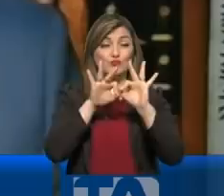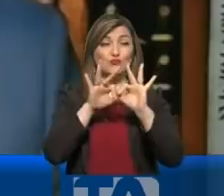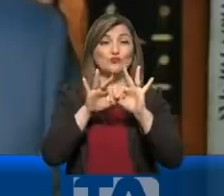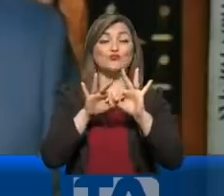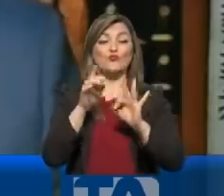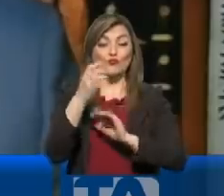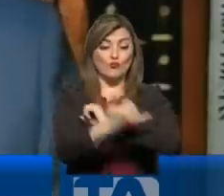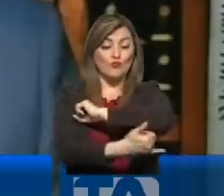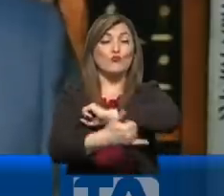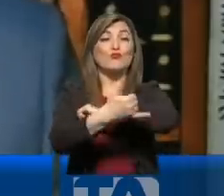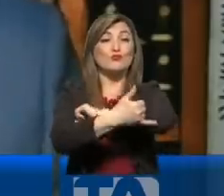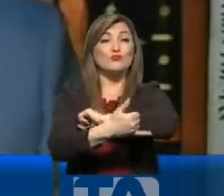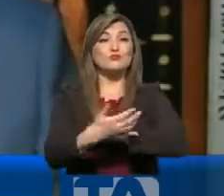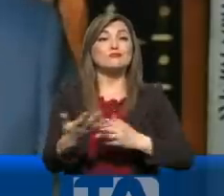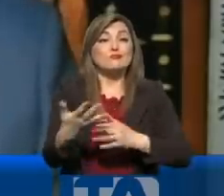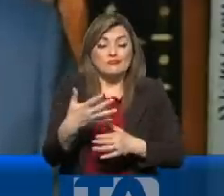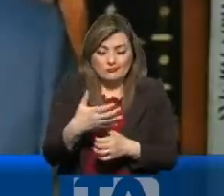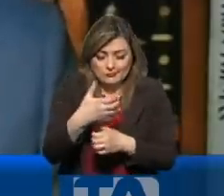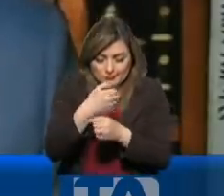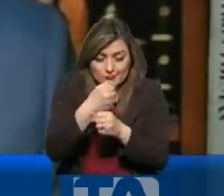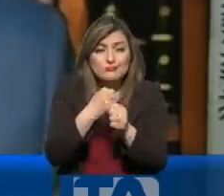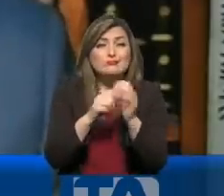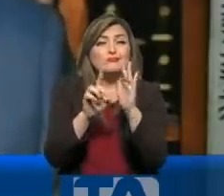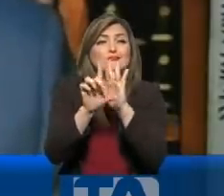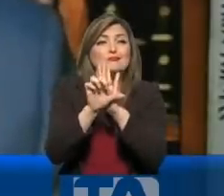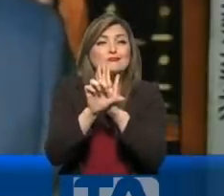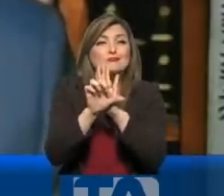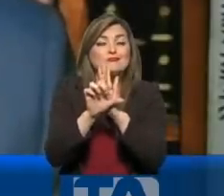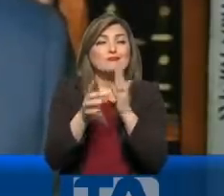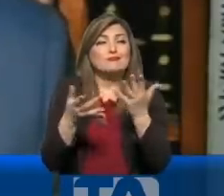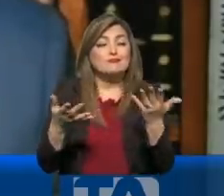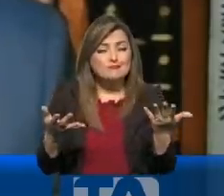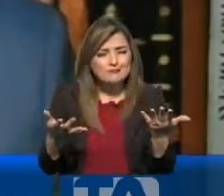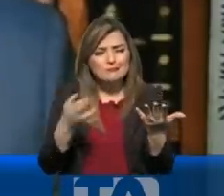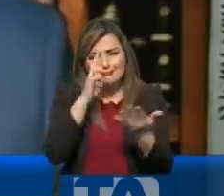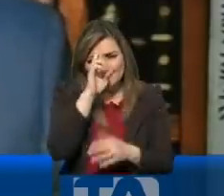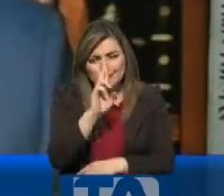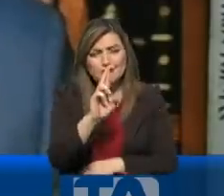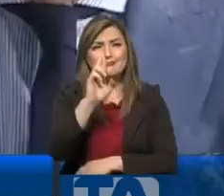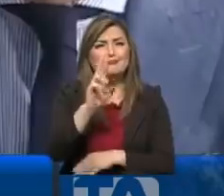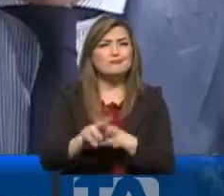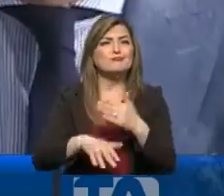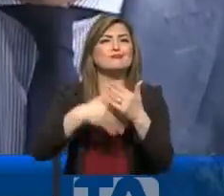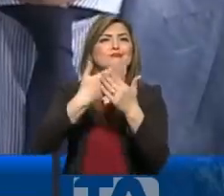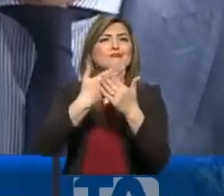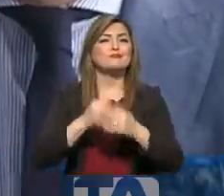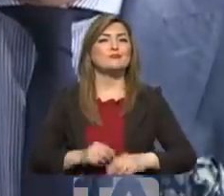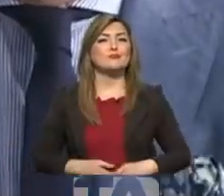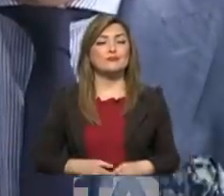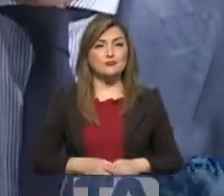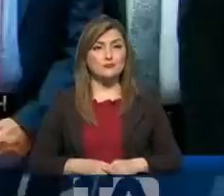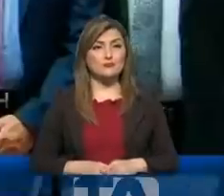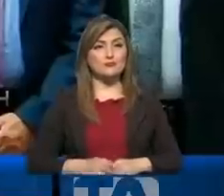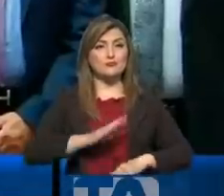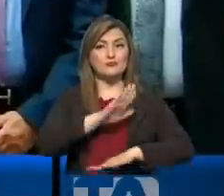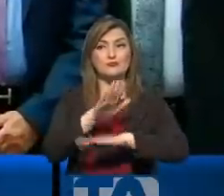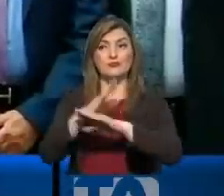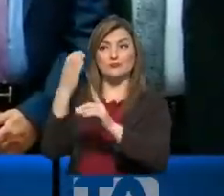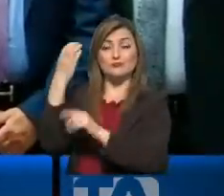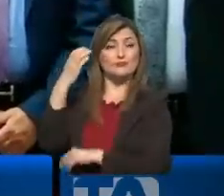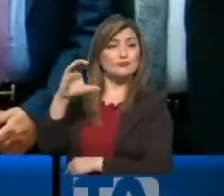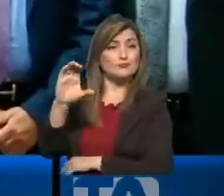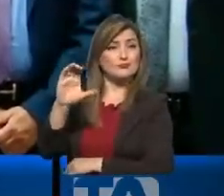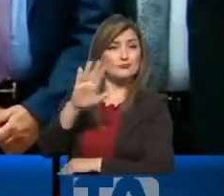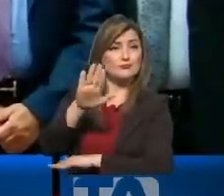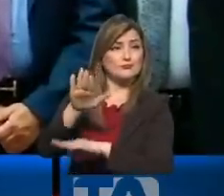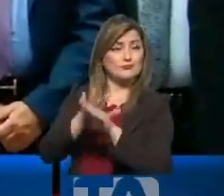país, de una nación, es la seguridad jurídica, y esa seguridad jurídica tenemos que respetarla todos. Prefiere no referirse a las críticas que señalan